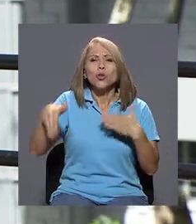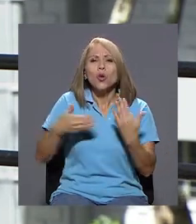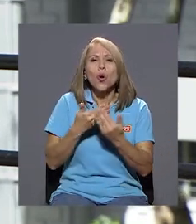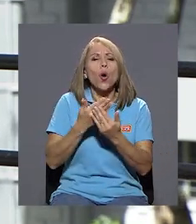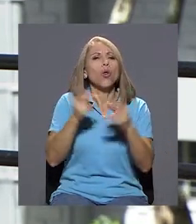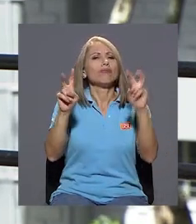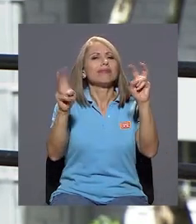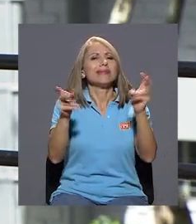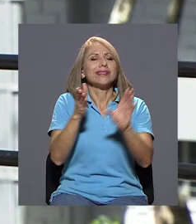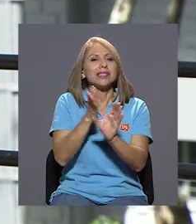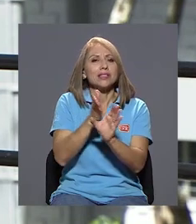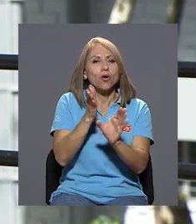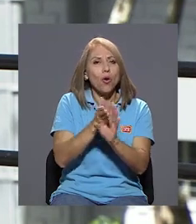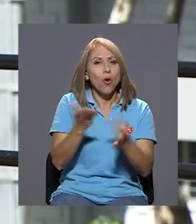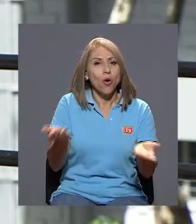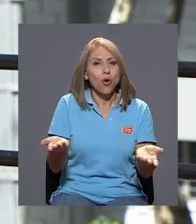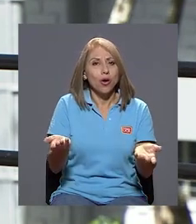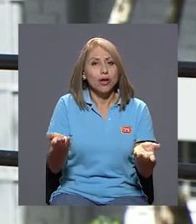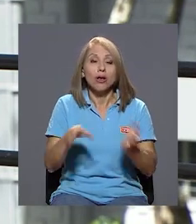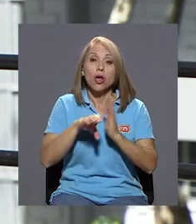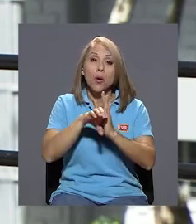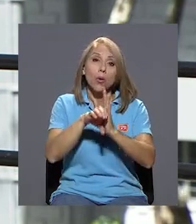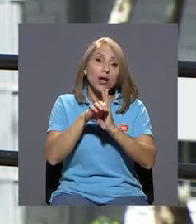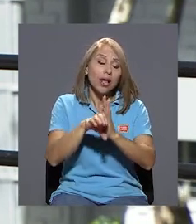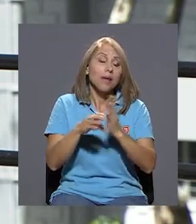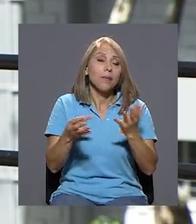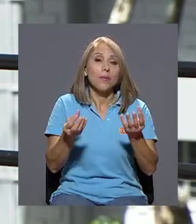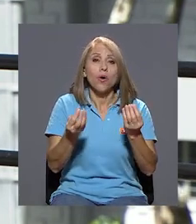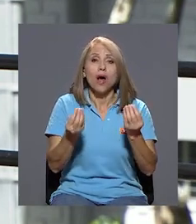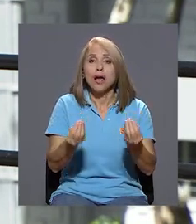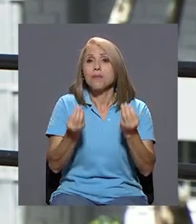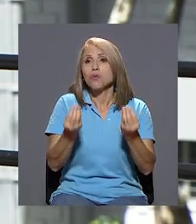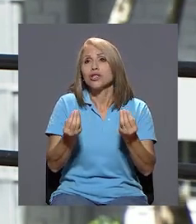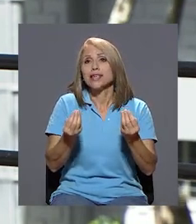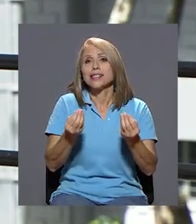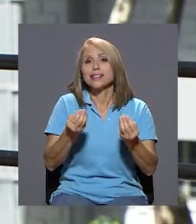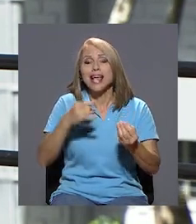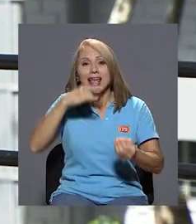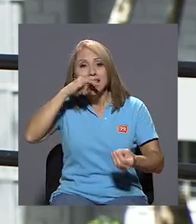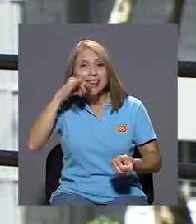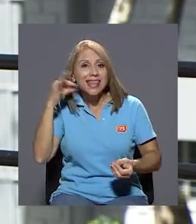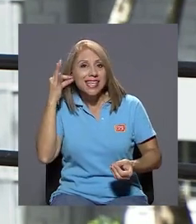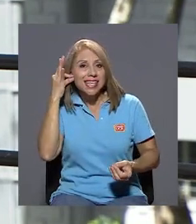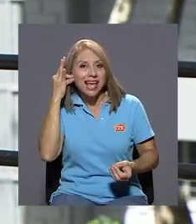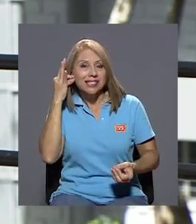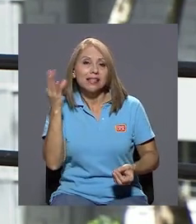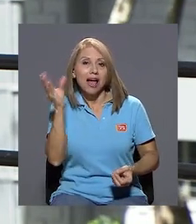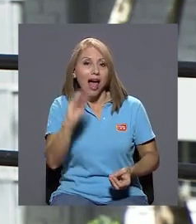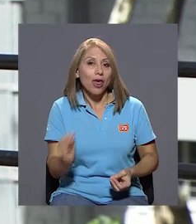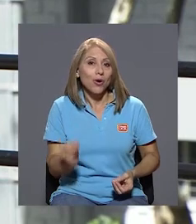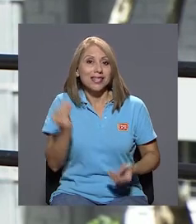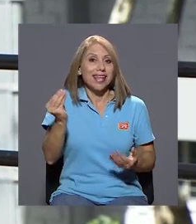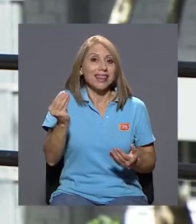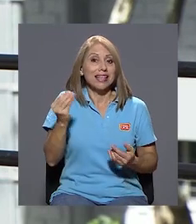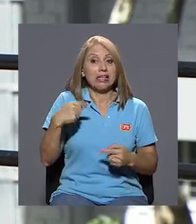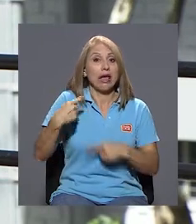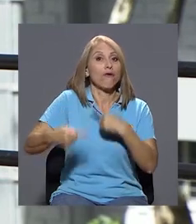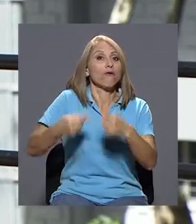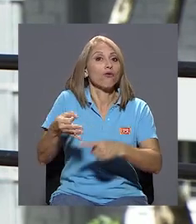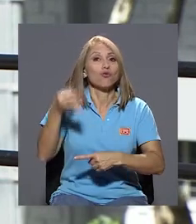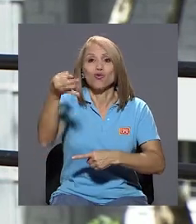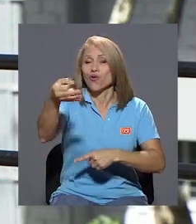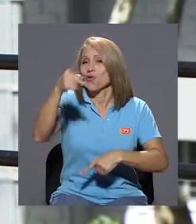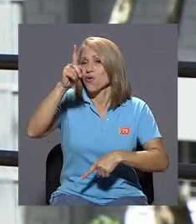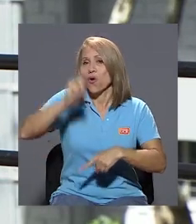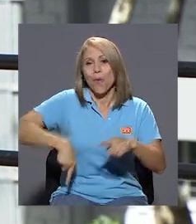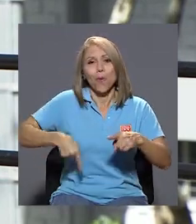Todos esos aspectos psicológicos, hay por ejemplo muchos casos de niñas, adolescentes que no